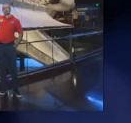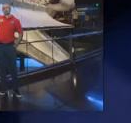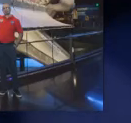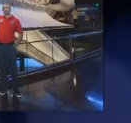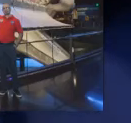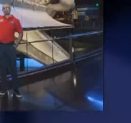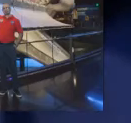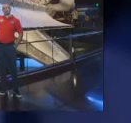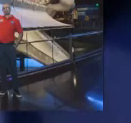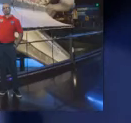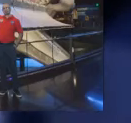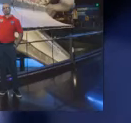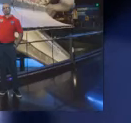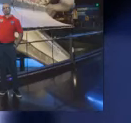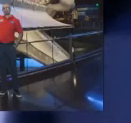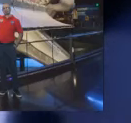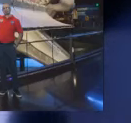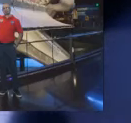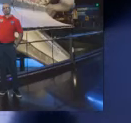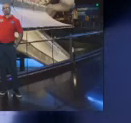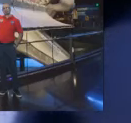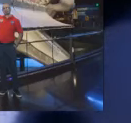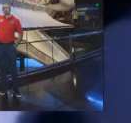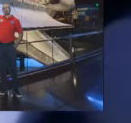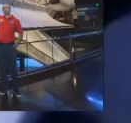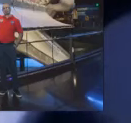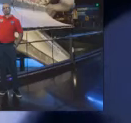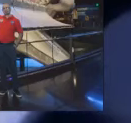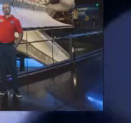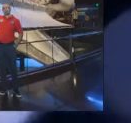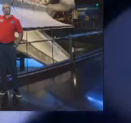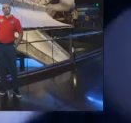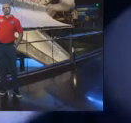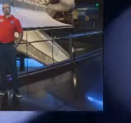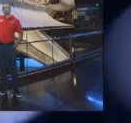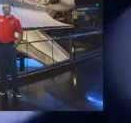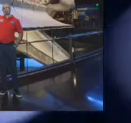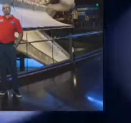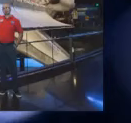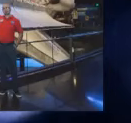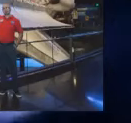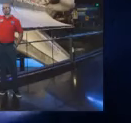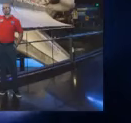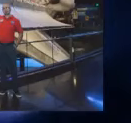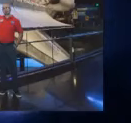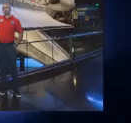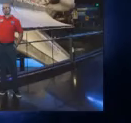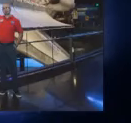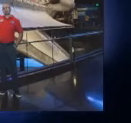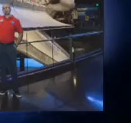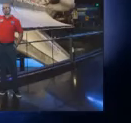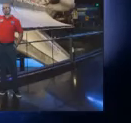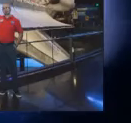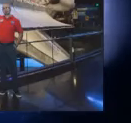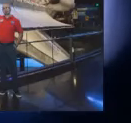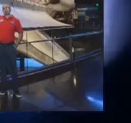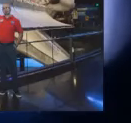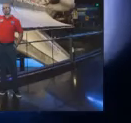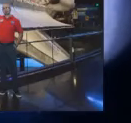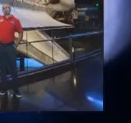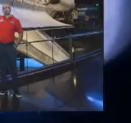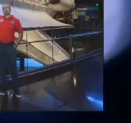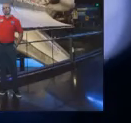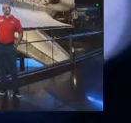de 10 años desde que es planeado desde que se arman las piezas que se hacen las convocatorias que se van